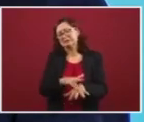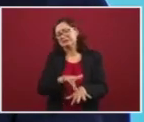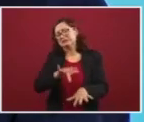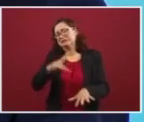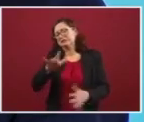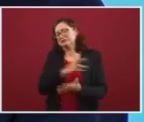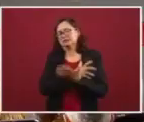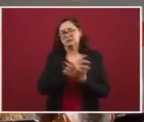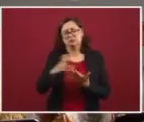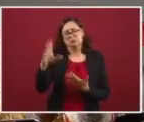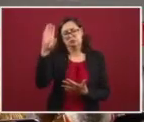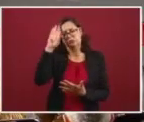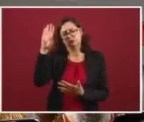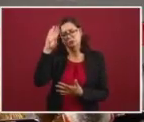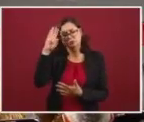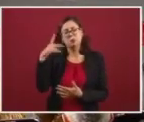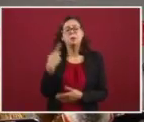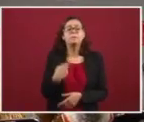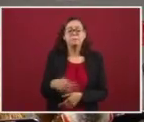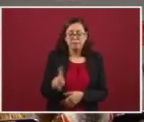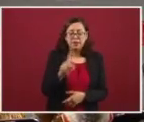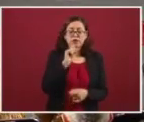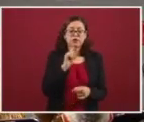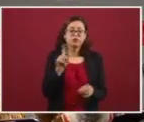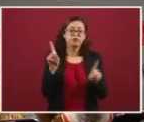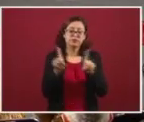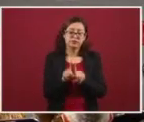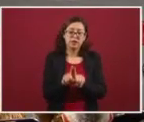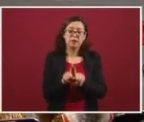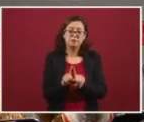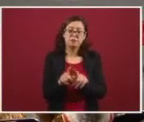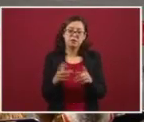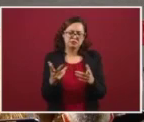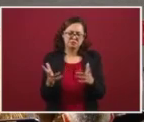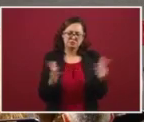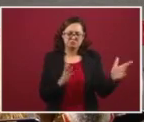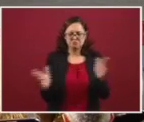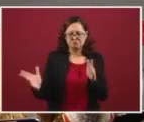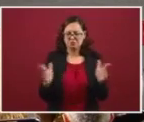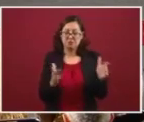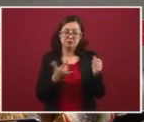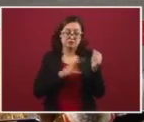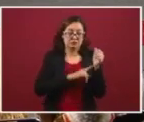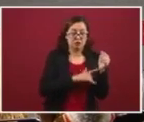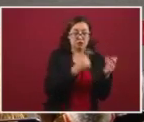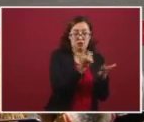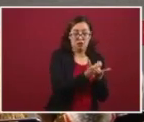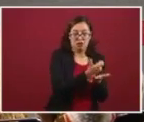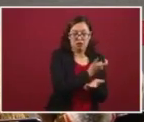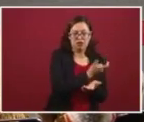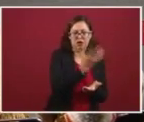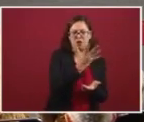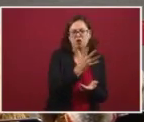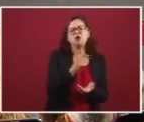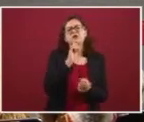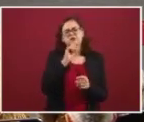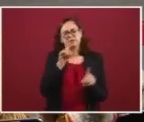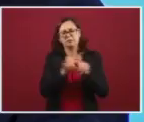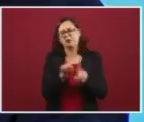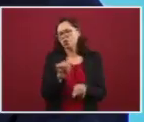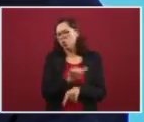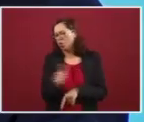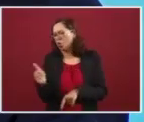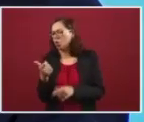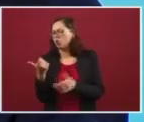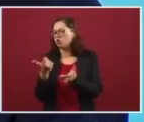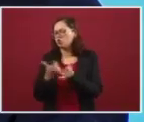pero hay un margen también, no nada más hay relojes de precios elevados, también tenemos un intervalo de joyas